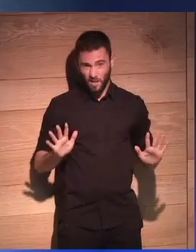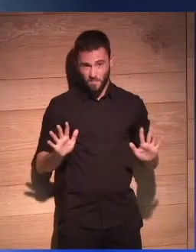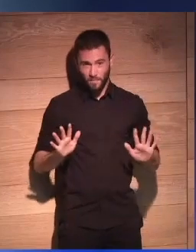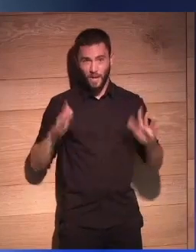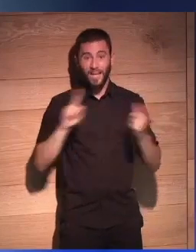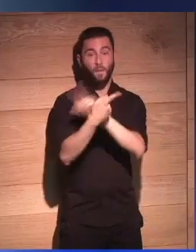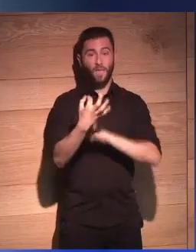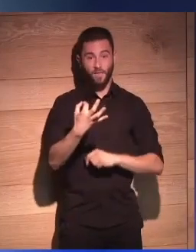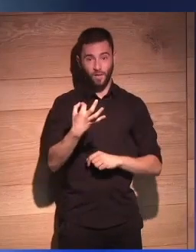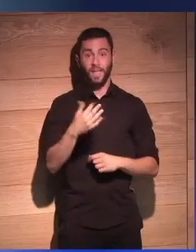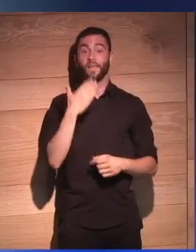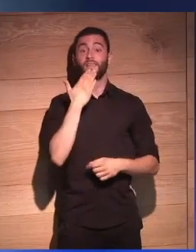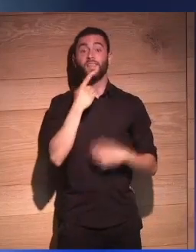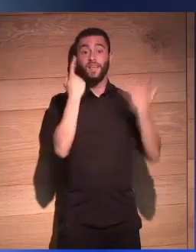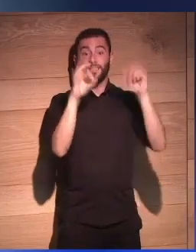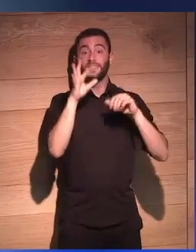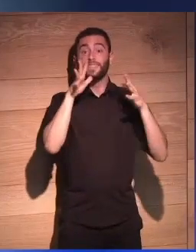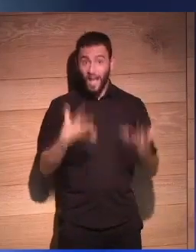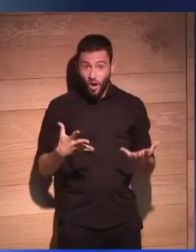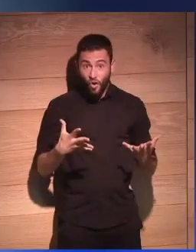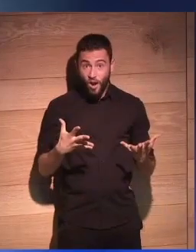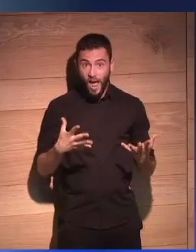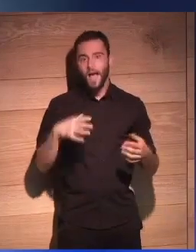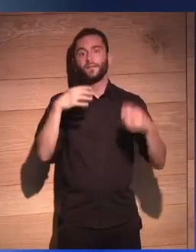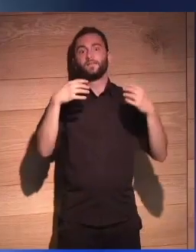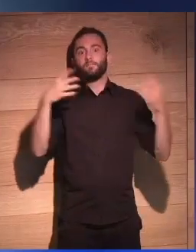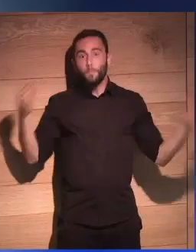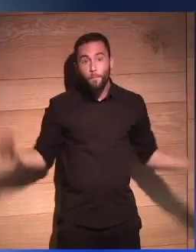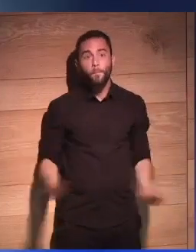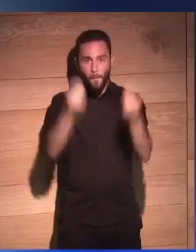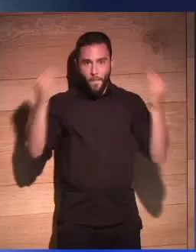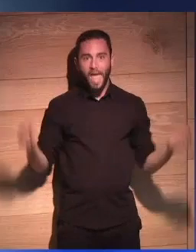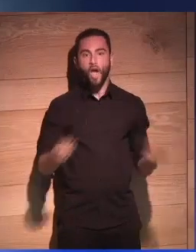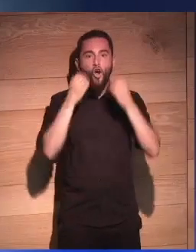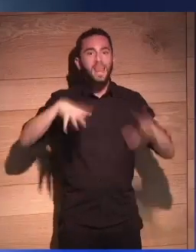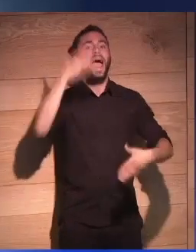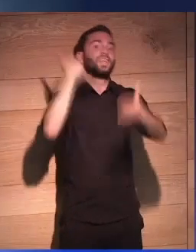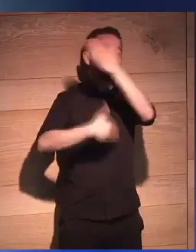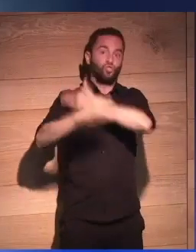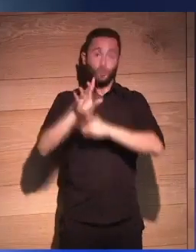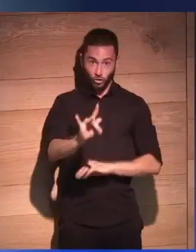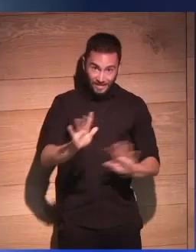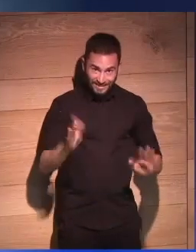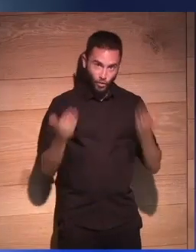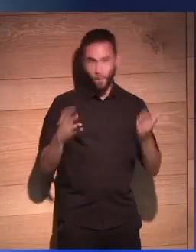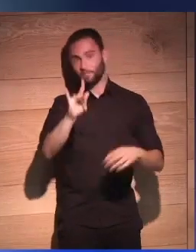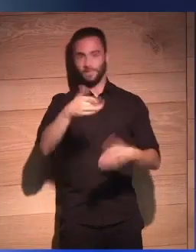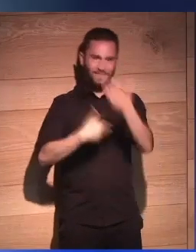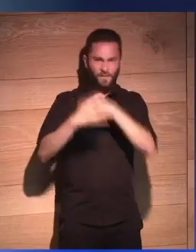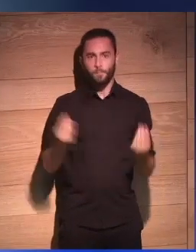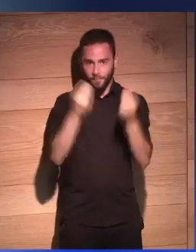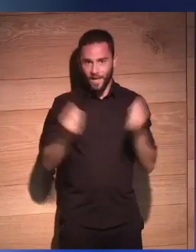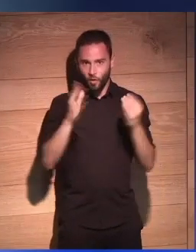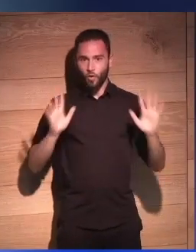que ha cambiado es que los 60 de hoy son mucho mejor que en cualquier momento de la historia. Y lo que tenemos que hacer no es